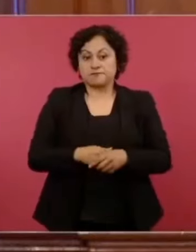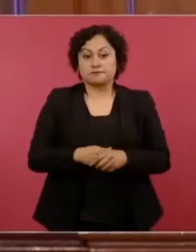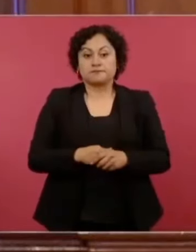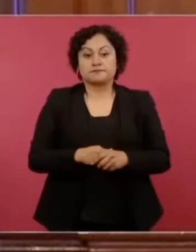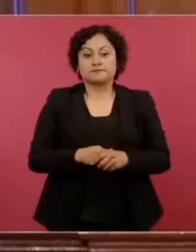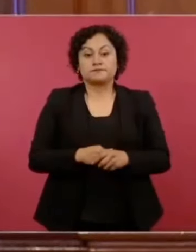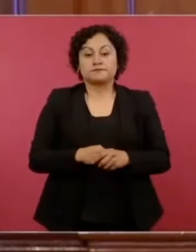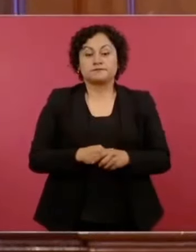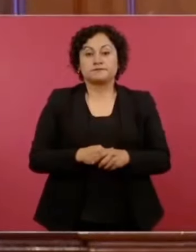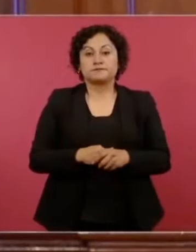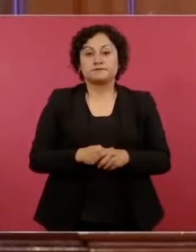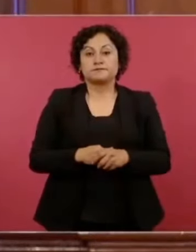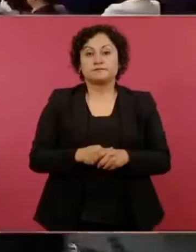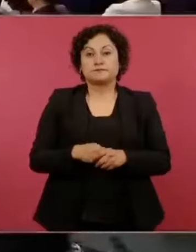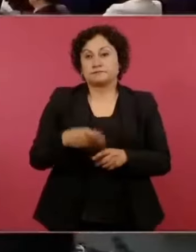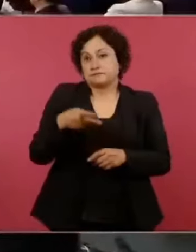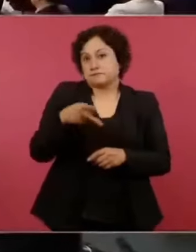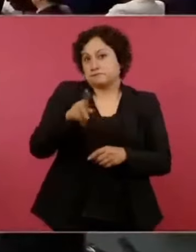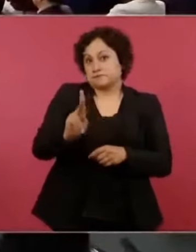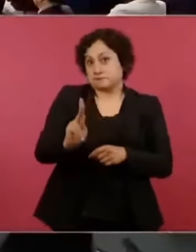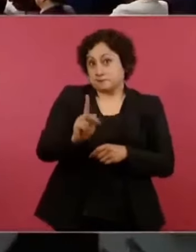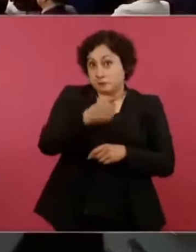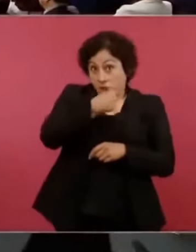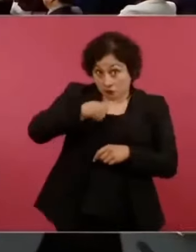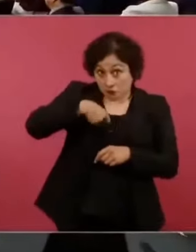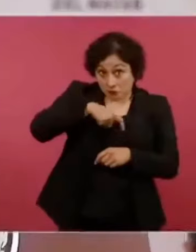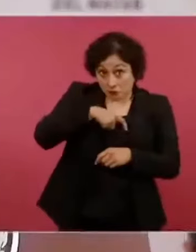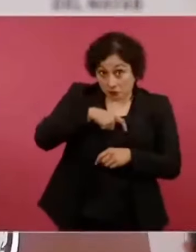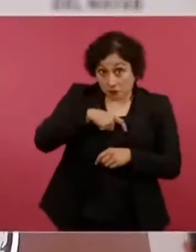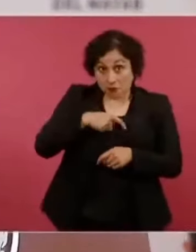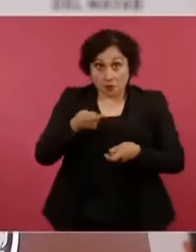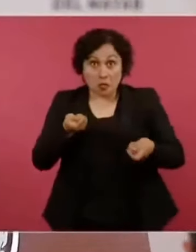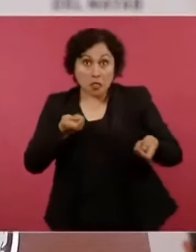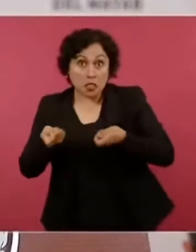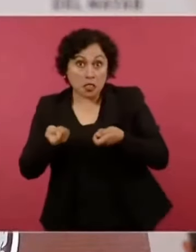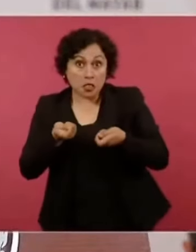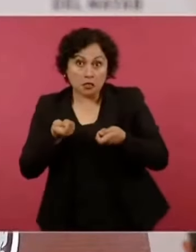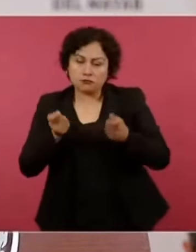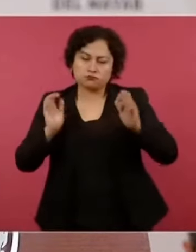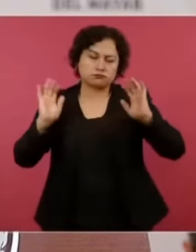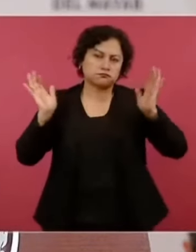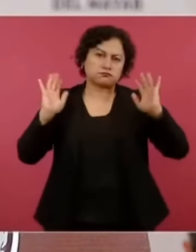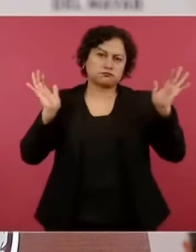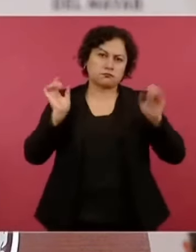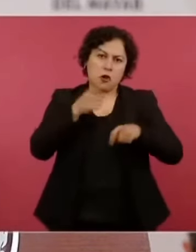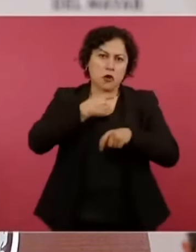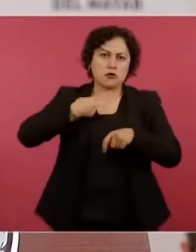Pero no nos metemos nosotros, ¿sí?, a cucharear.